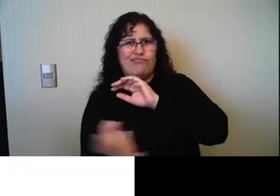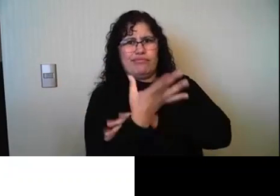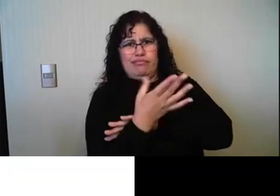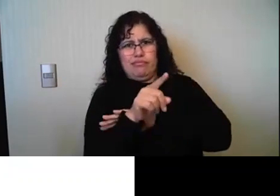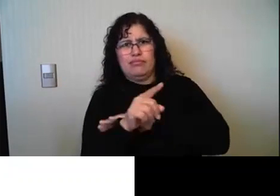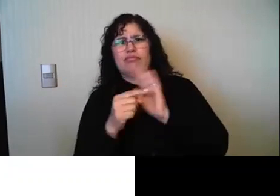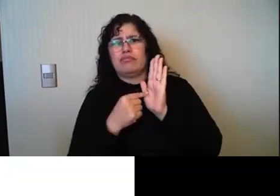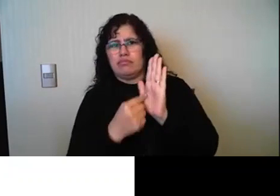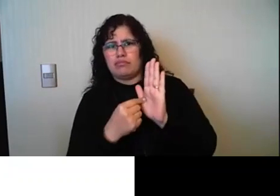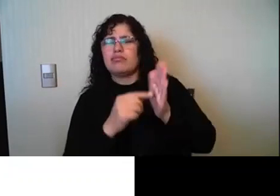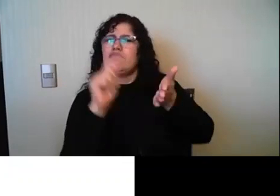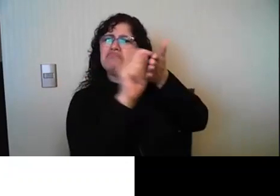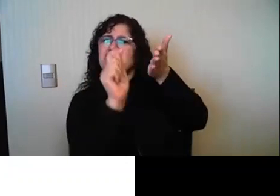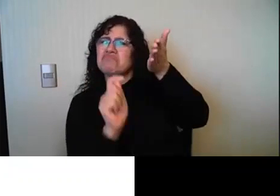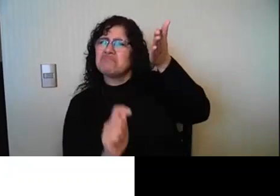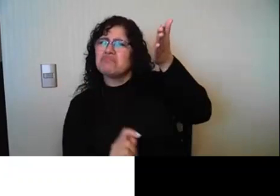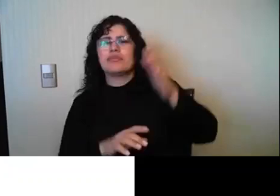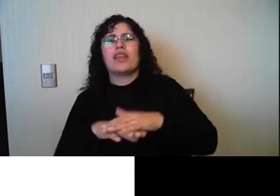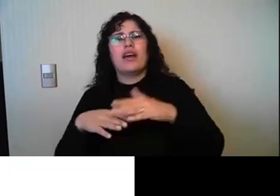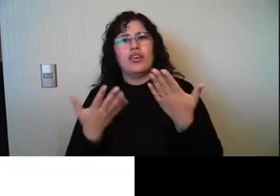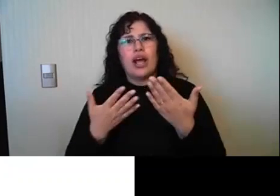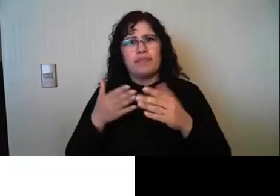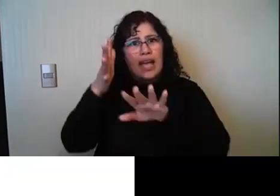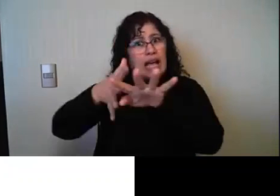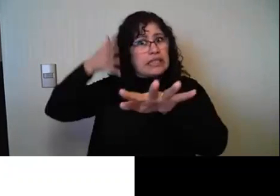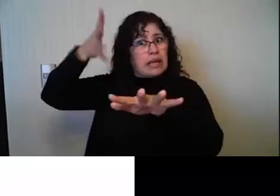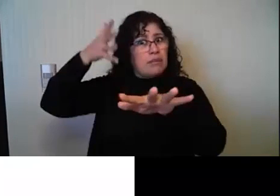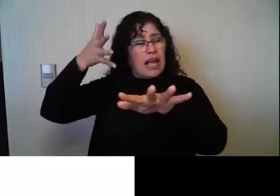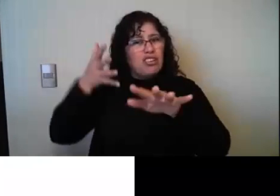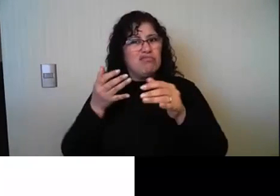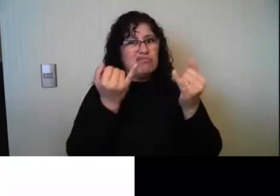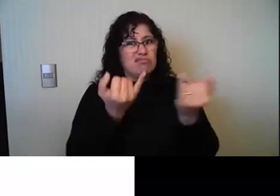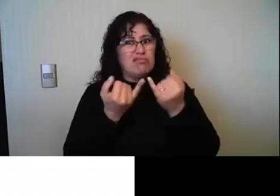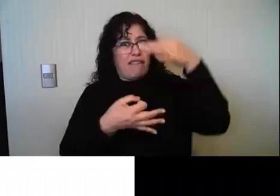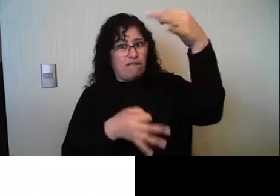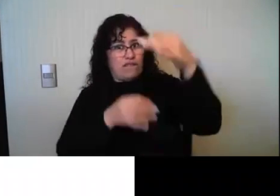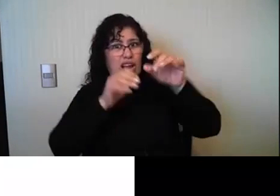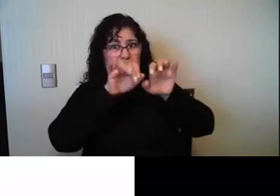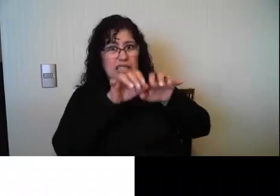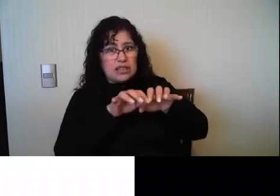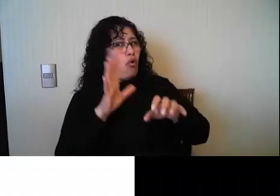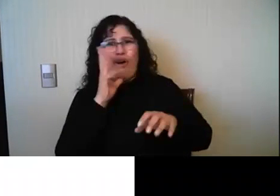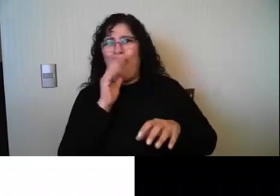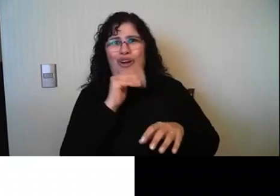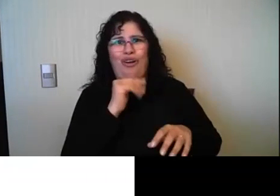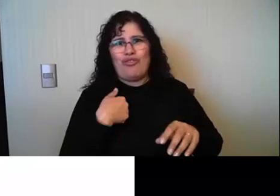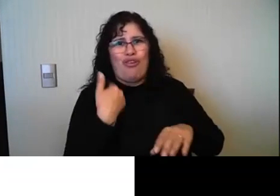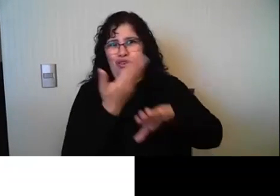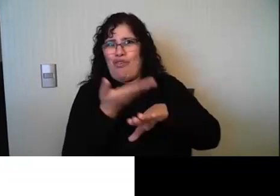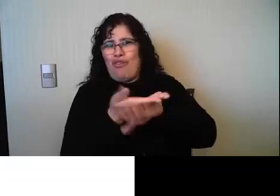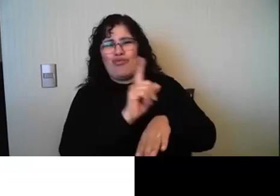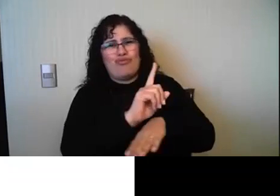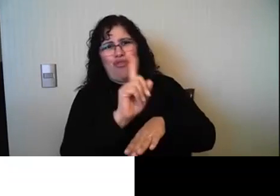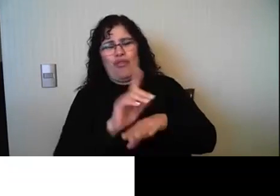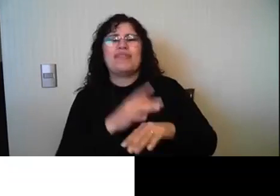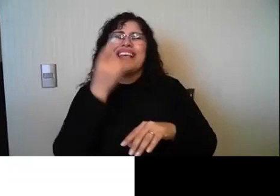Y respecto a la pregunta, ¿el seminario es un informe? No hay informe escrito de seminario. No va a haber el reporte escrito. Lo que